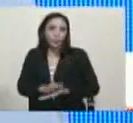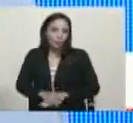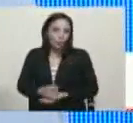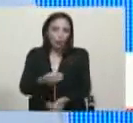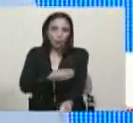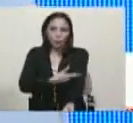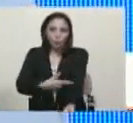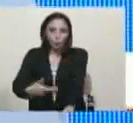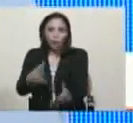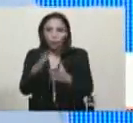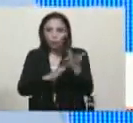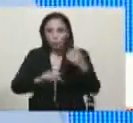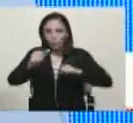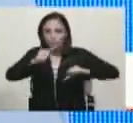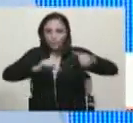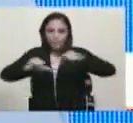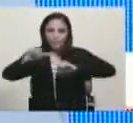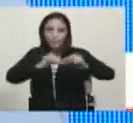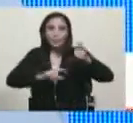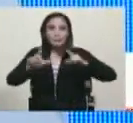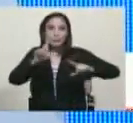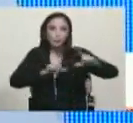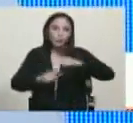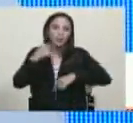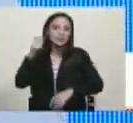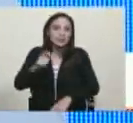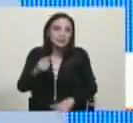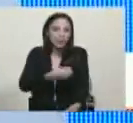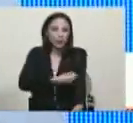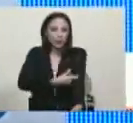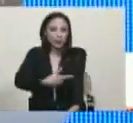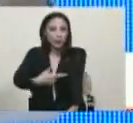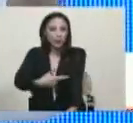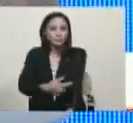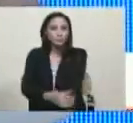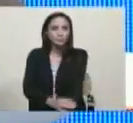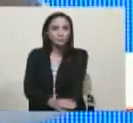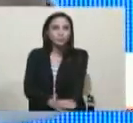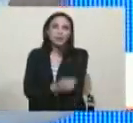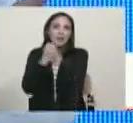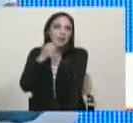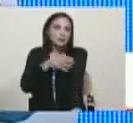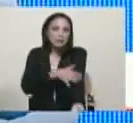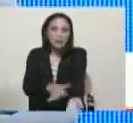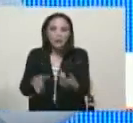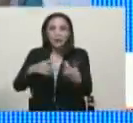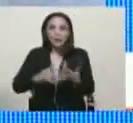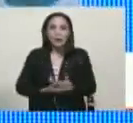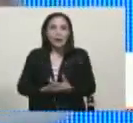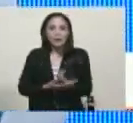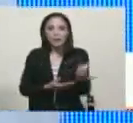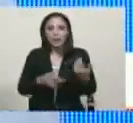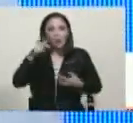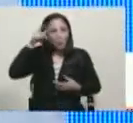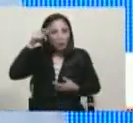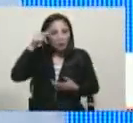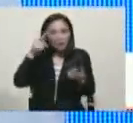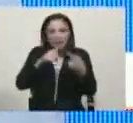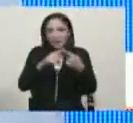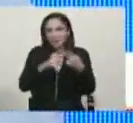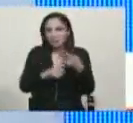insumo, lo que necesita para el examen de laboratorio, sea de sangre, de orina o de cualquier